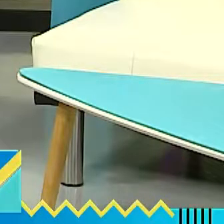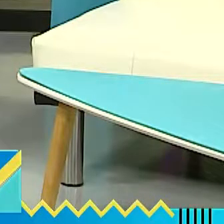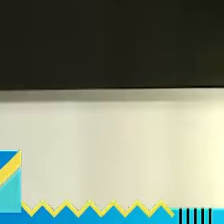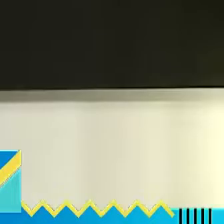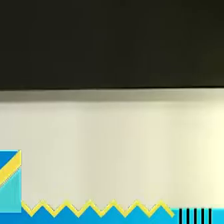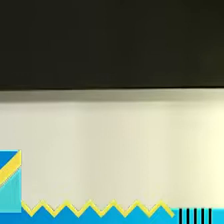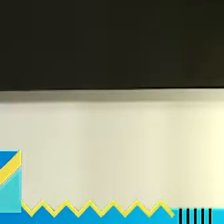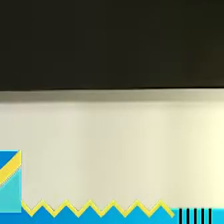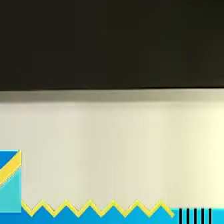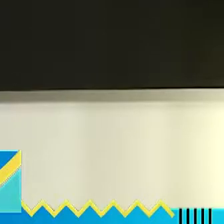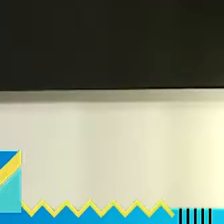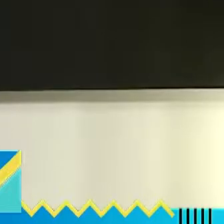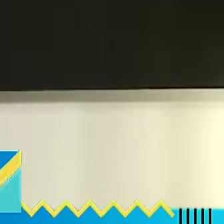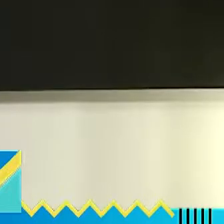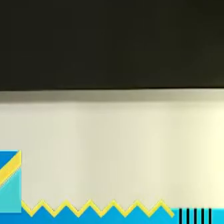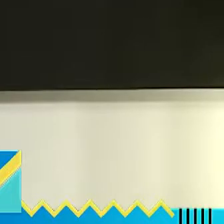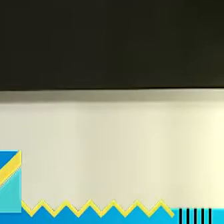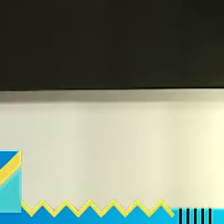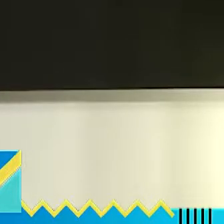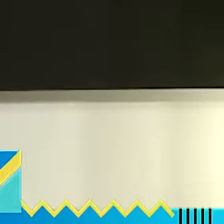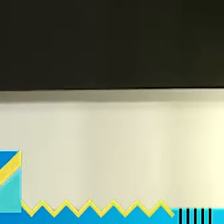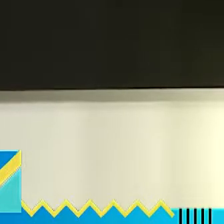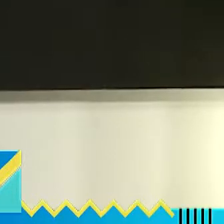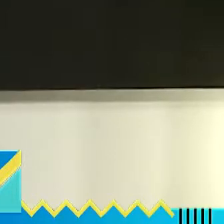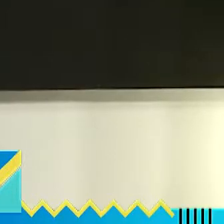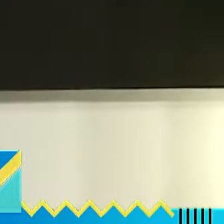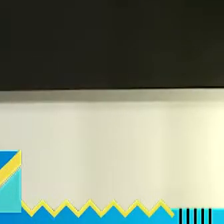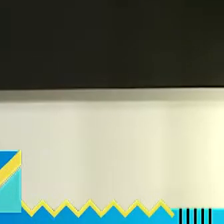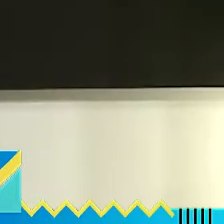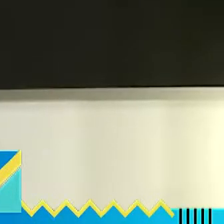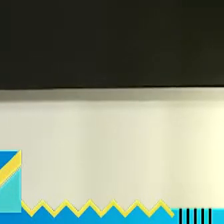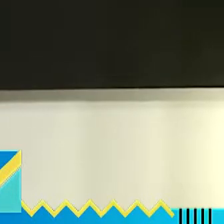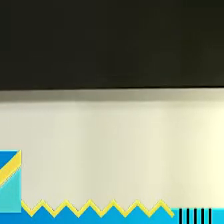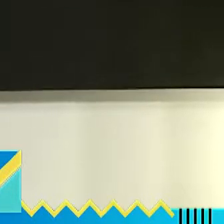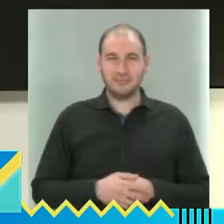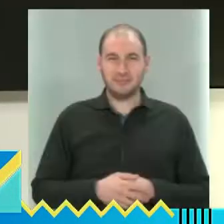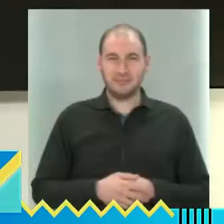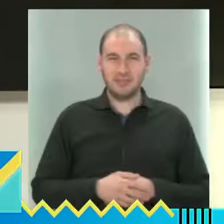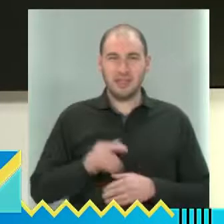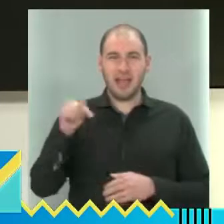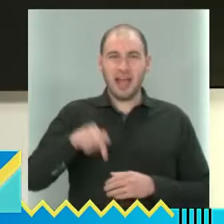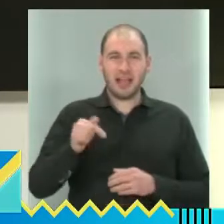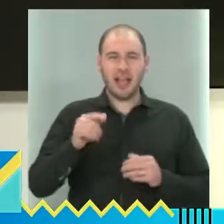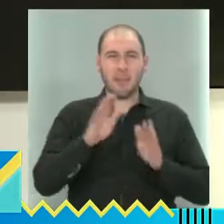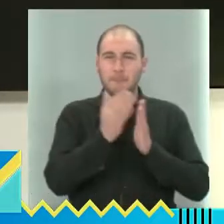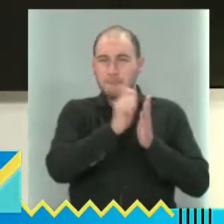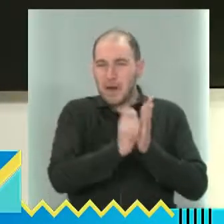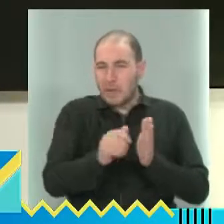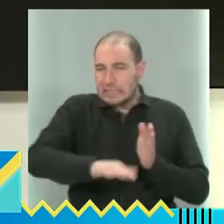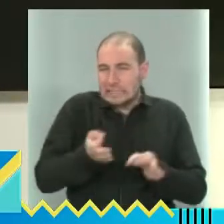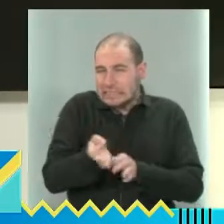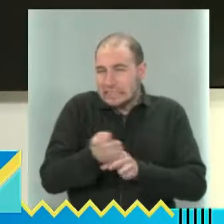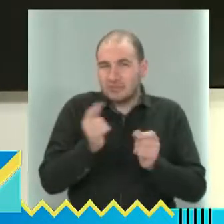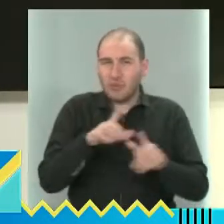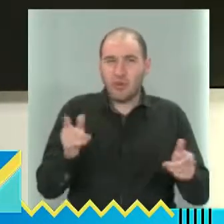Bien, ahí veíamos este programa de infancia en el siglo XXI. Algunas frases para rescatar. No hay manual de crianza. no hay